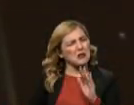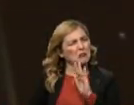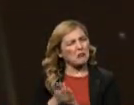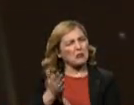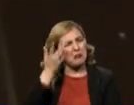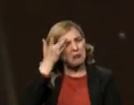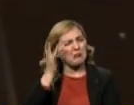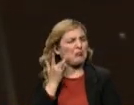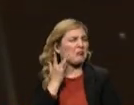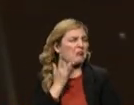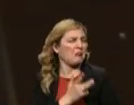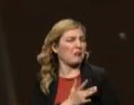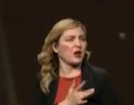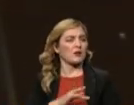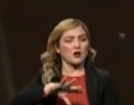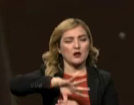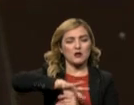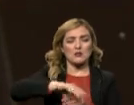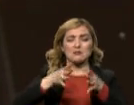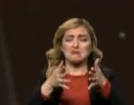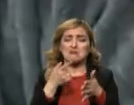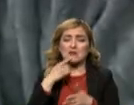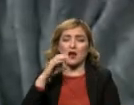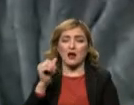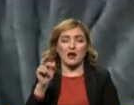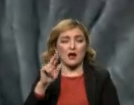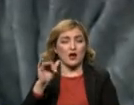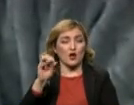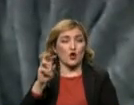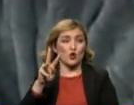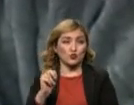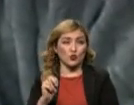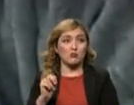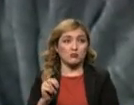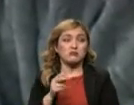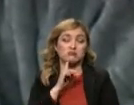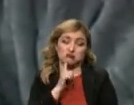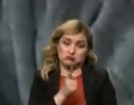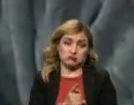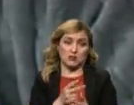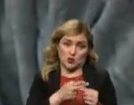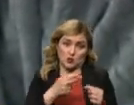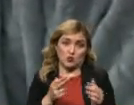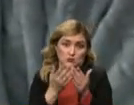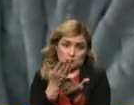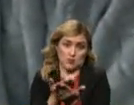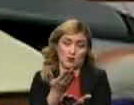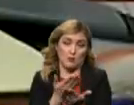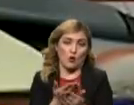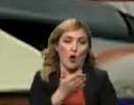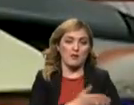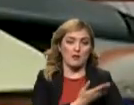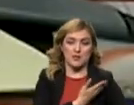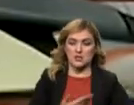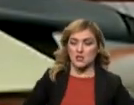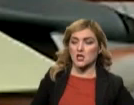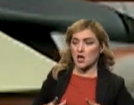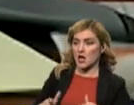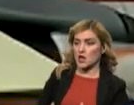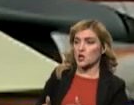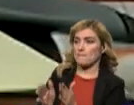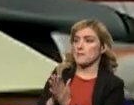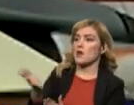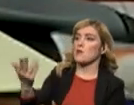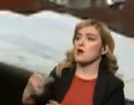Estados Unidos, el canciller reiteró que Carrión presentó su renuncia por pedido del presidente. Pero más allá de ello, explicó